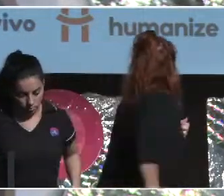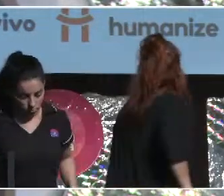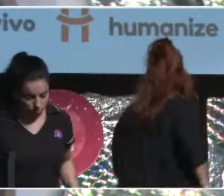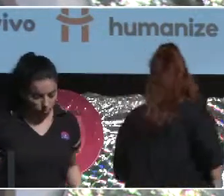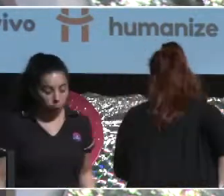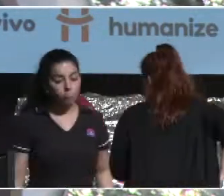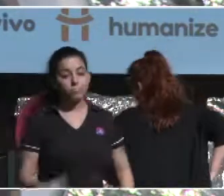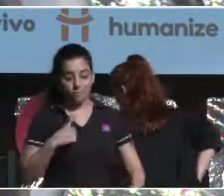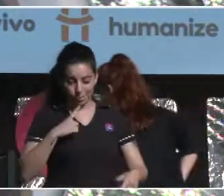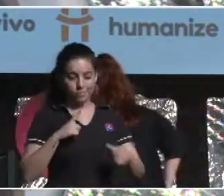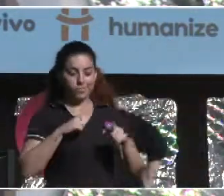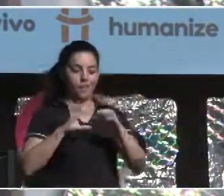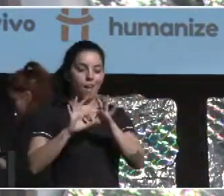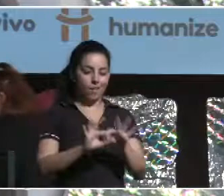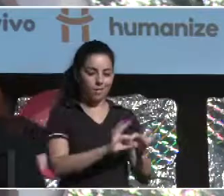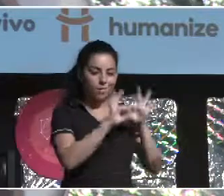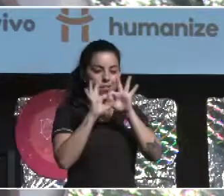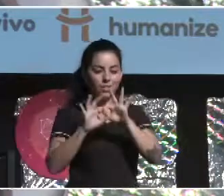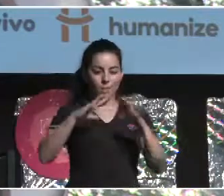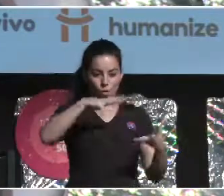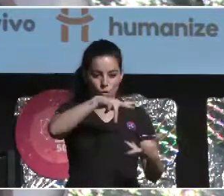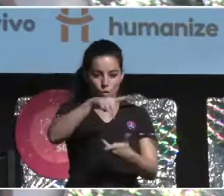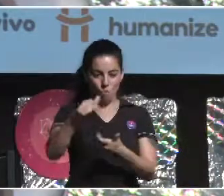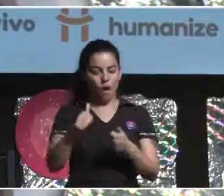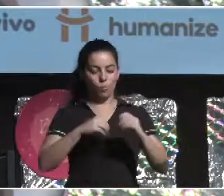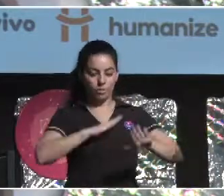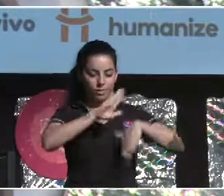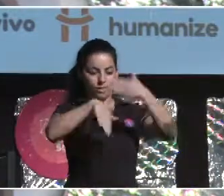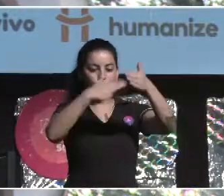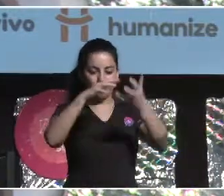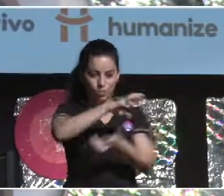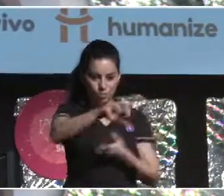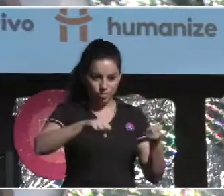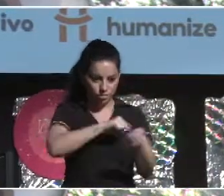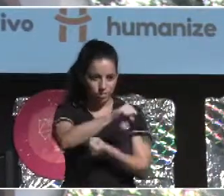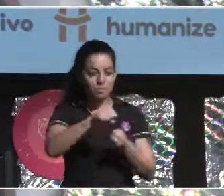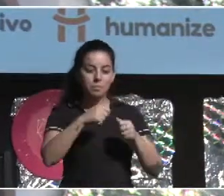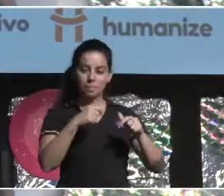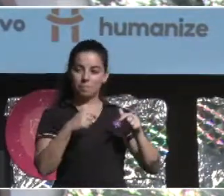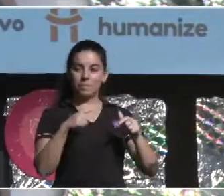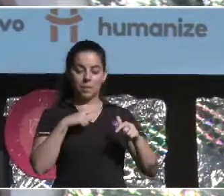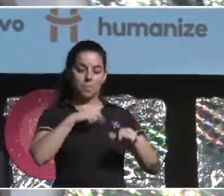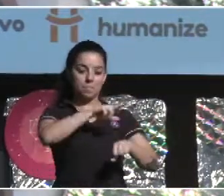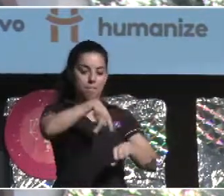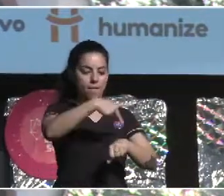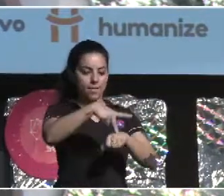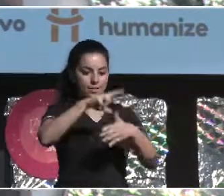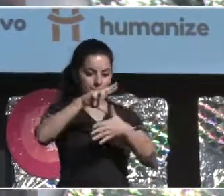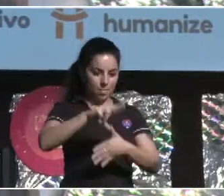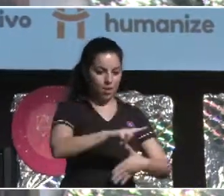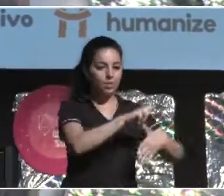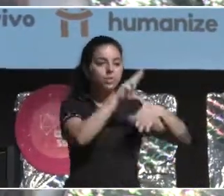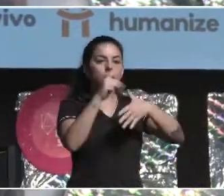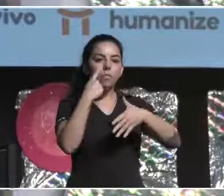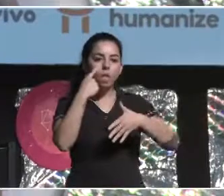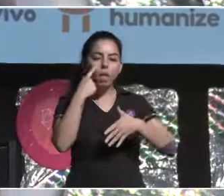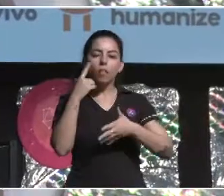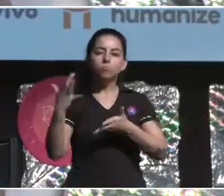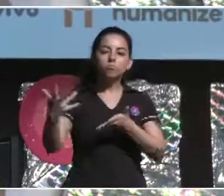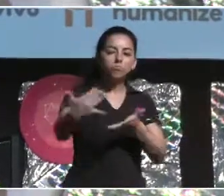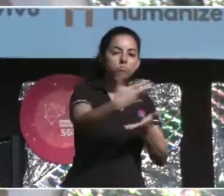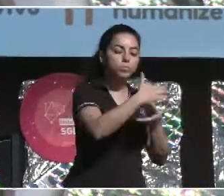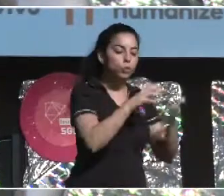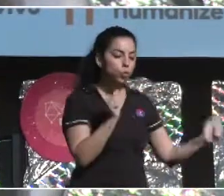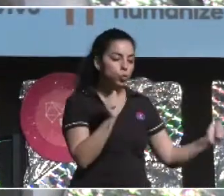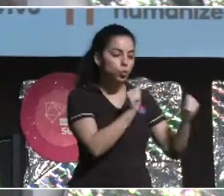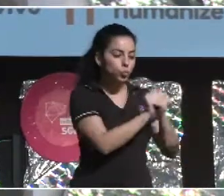de Datos para el Desarrollo Sostenible y la razón por la cual trabajamos en varios países de América Latina, para nuevas mediciones en conjunto con los institutos